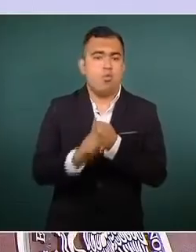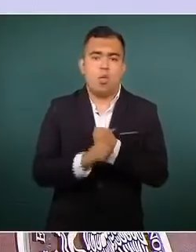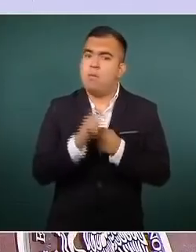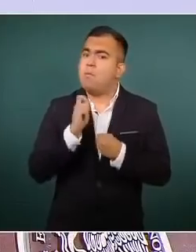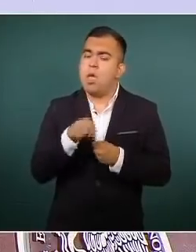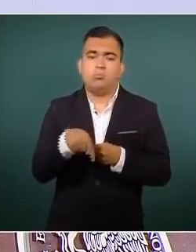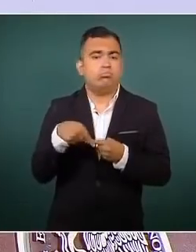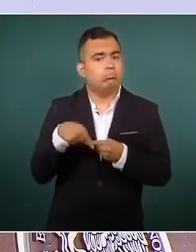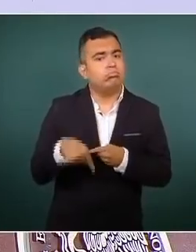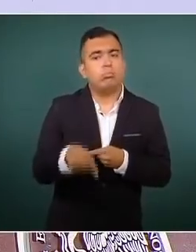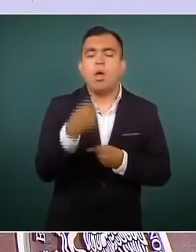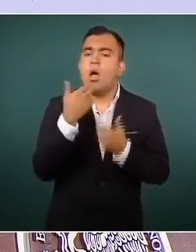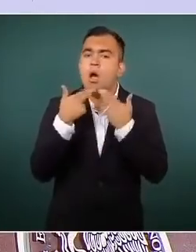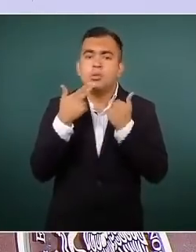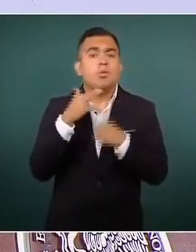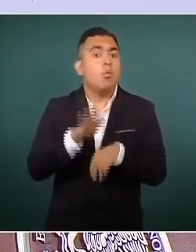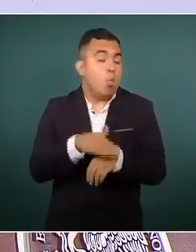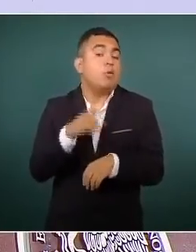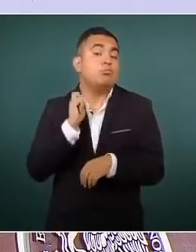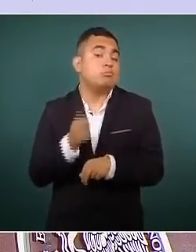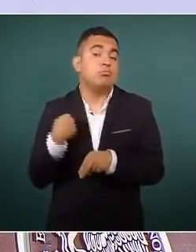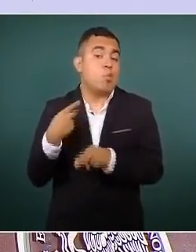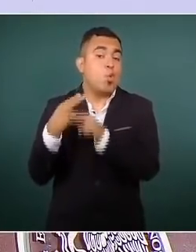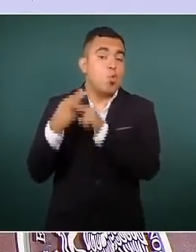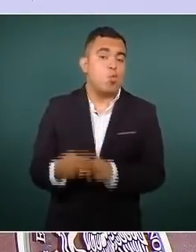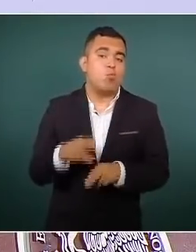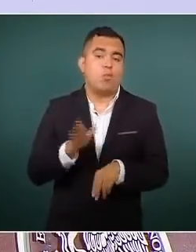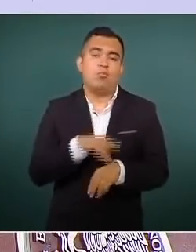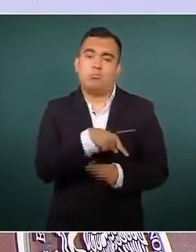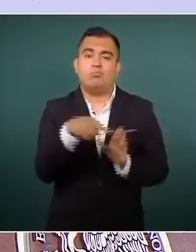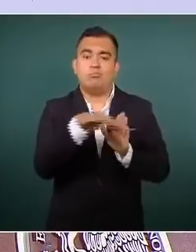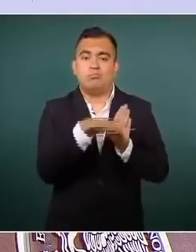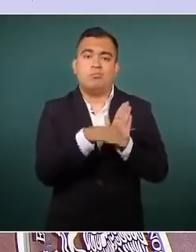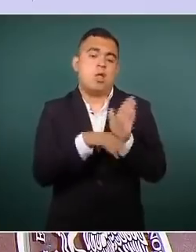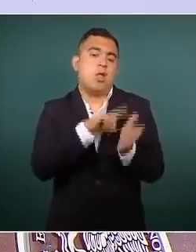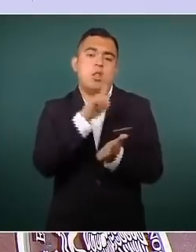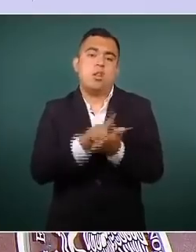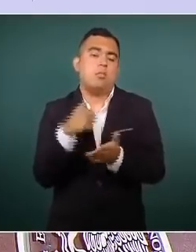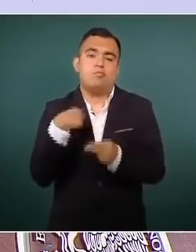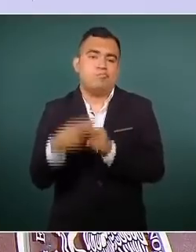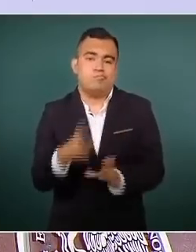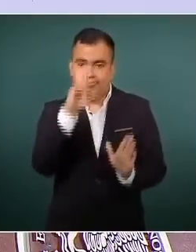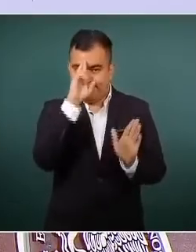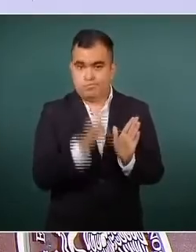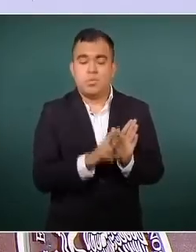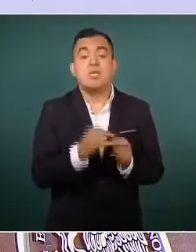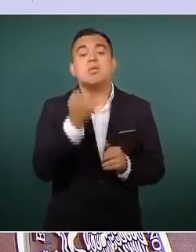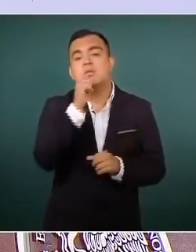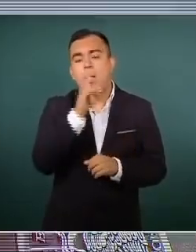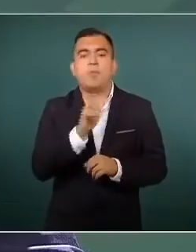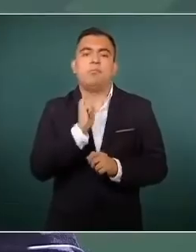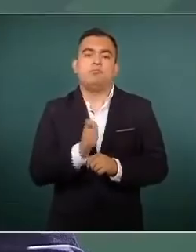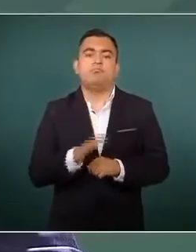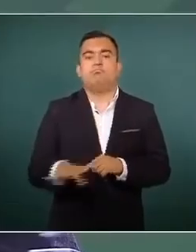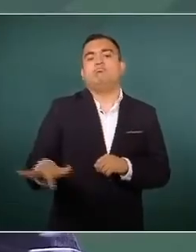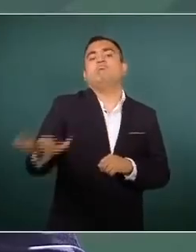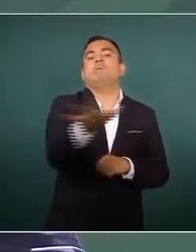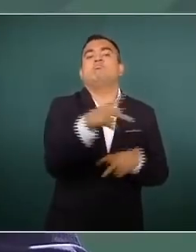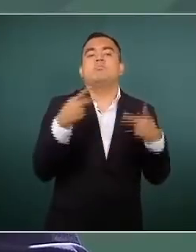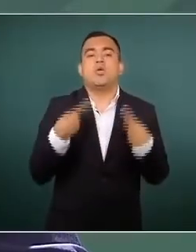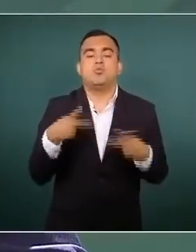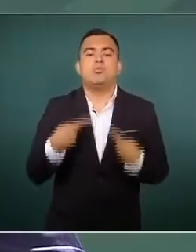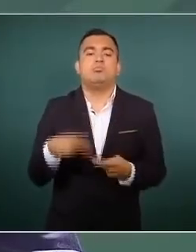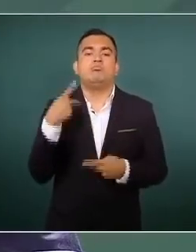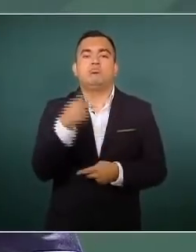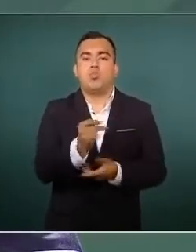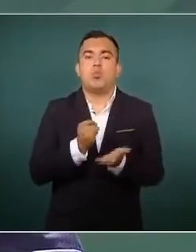como tal, porque ha cumplido con todos los pasos que marca la ley. Y segundo, es un ejercicio de la soberanía del estado que han tomado